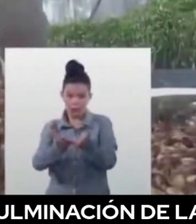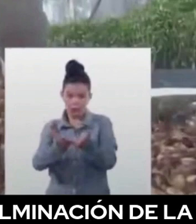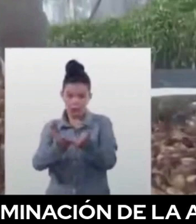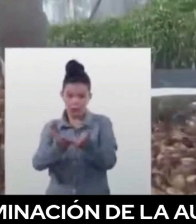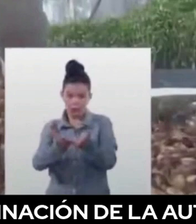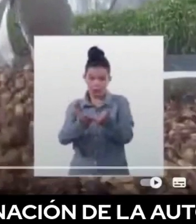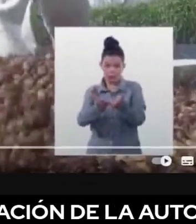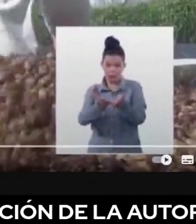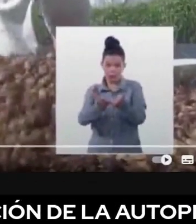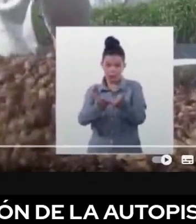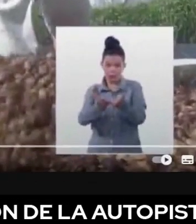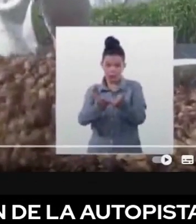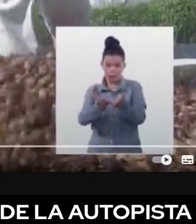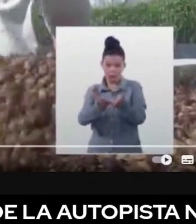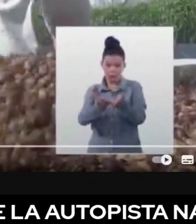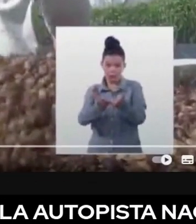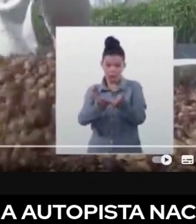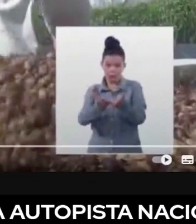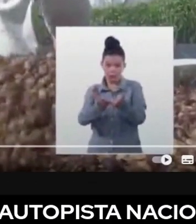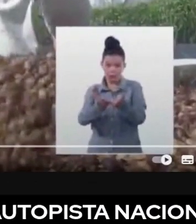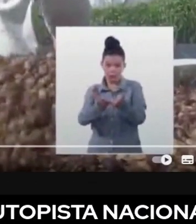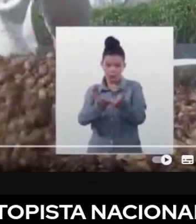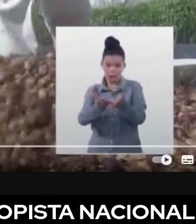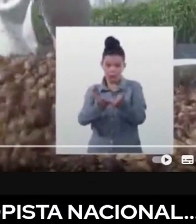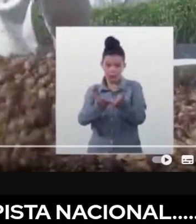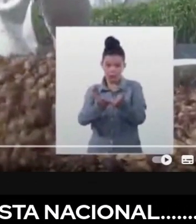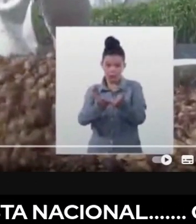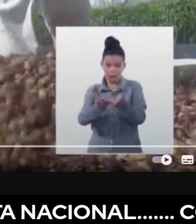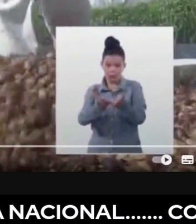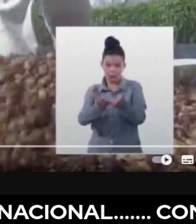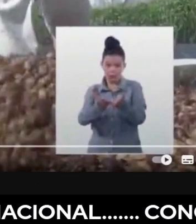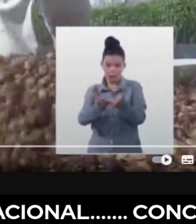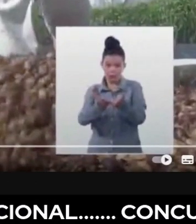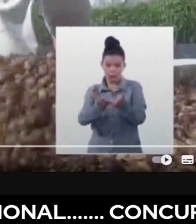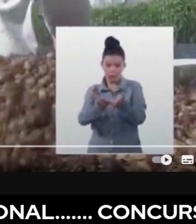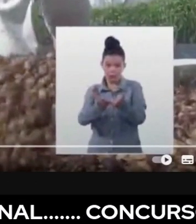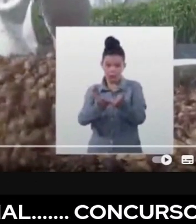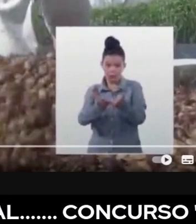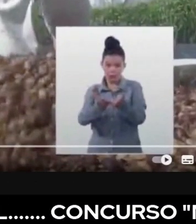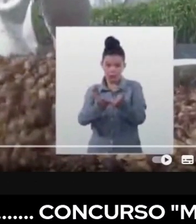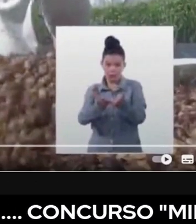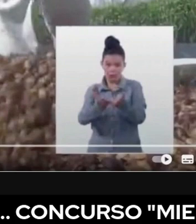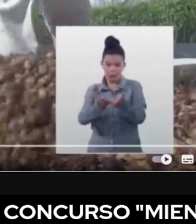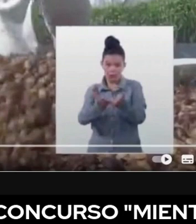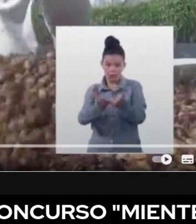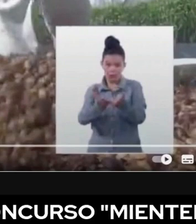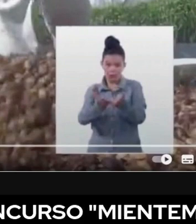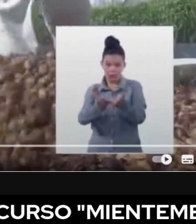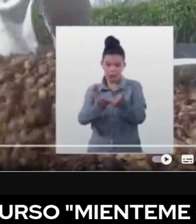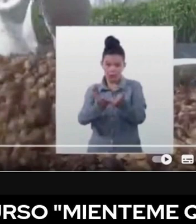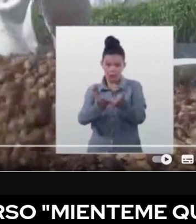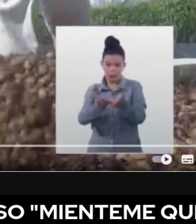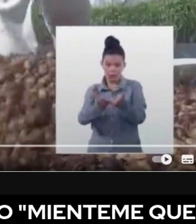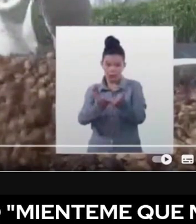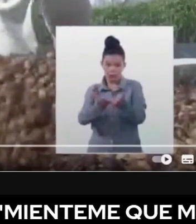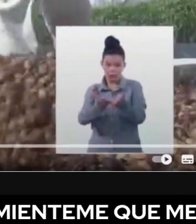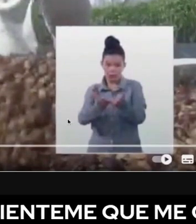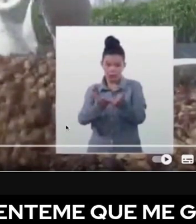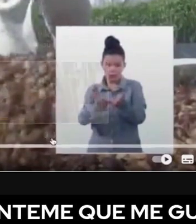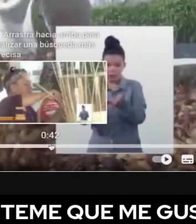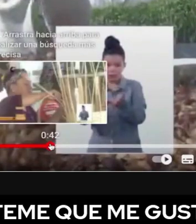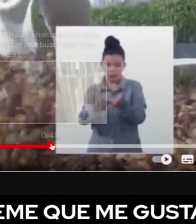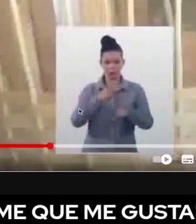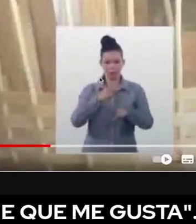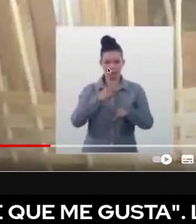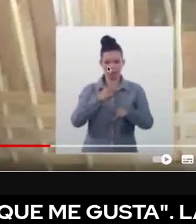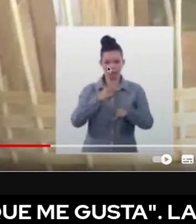1482. Sí, hacer esto, parece un documental de eso. ¡Qué locura tienen estos locos, papi! Vamos para pues, donde estaba Mejía Osorio.